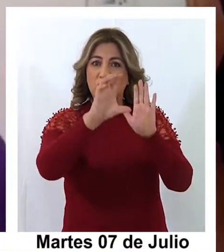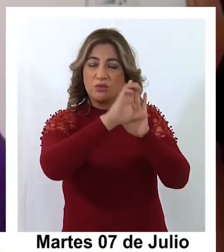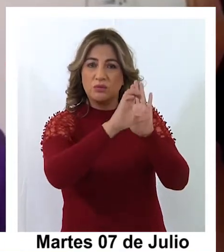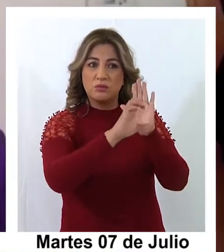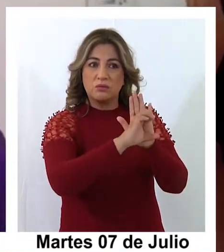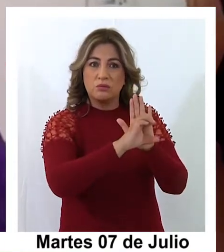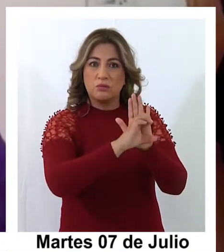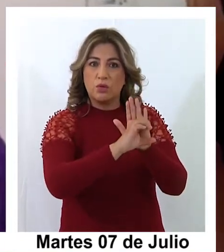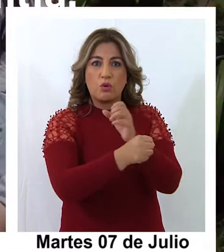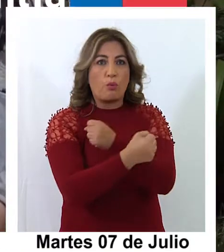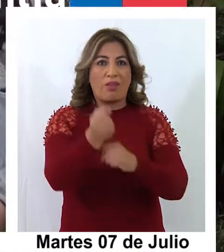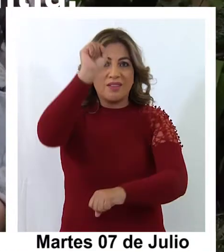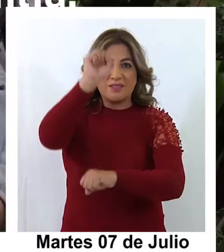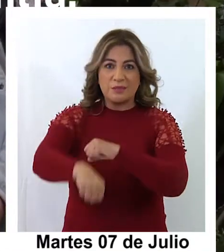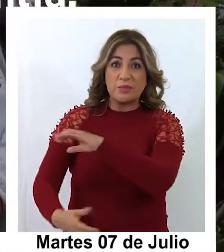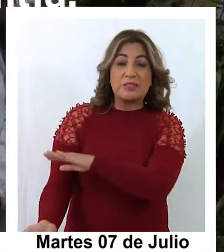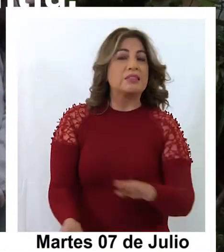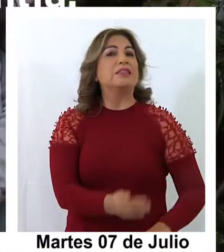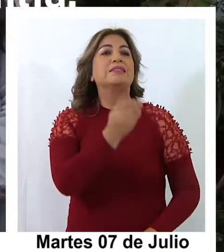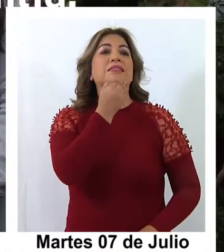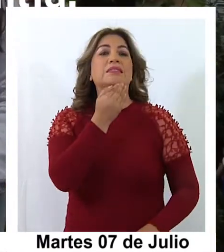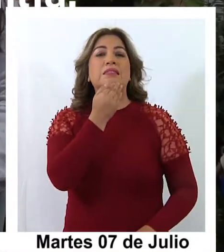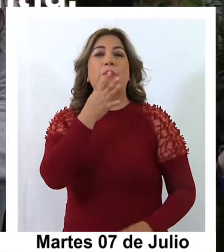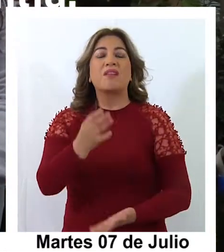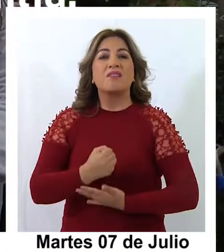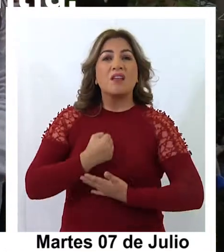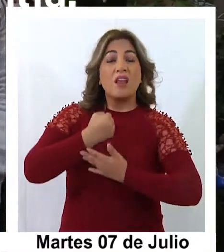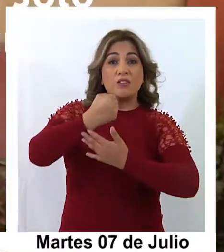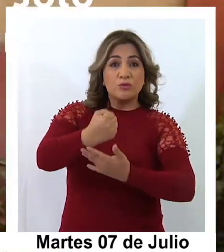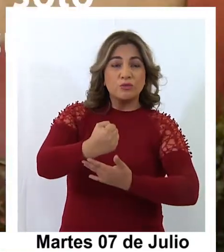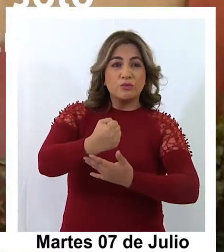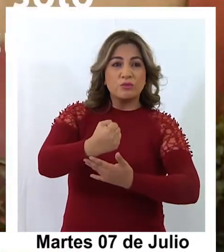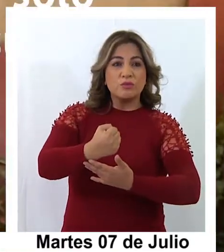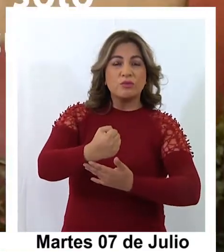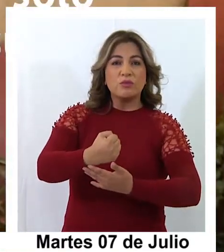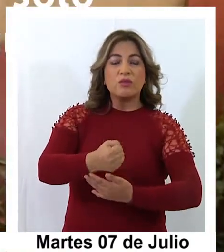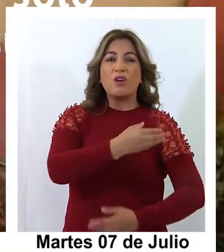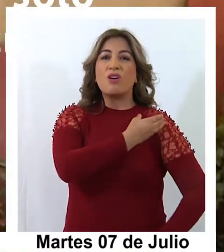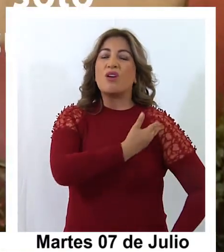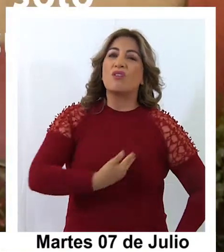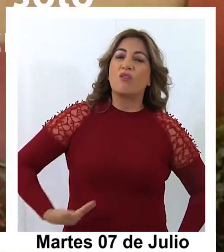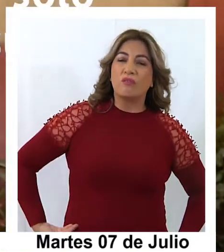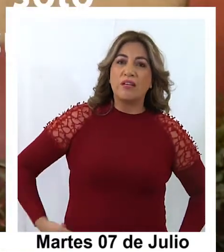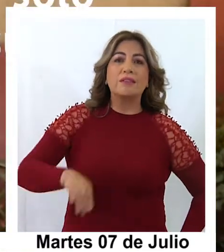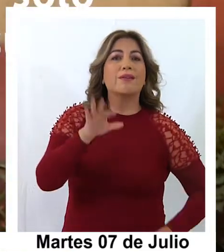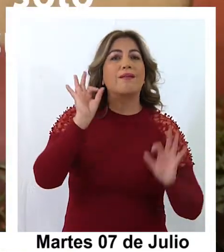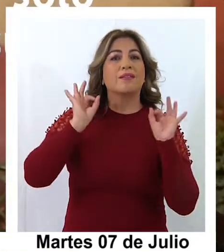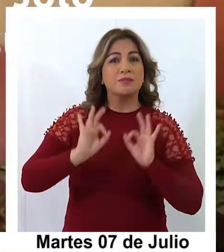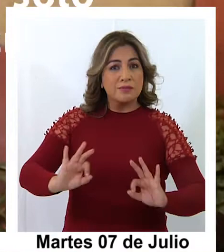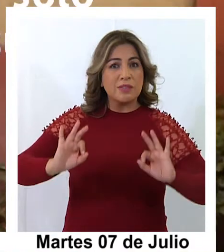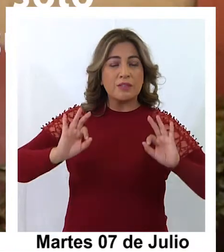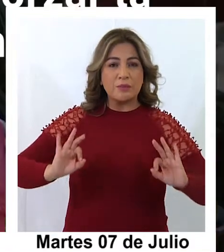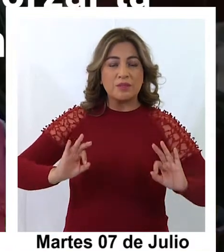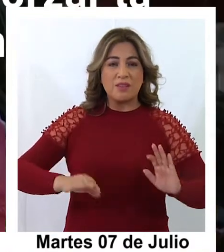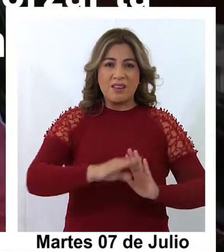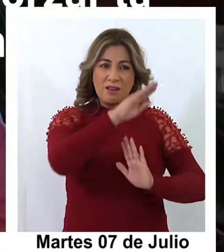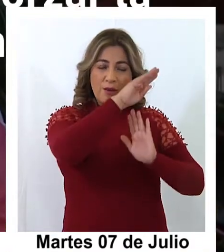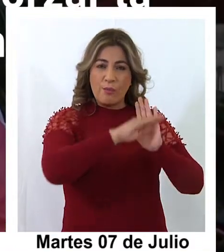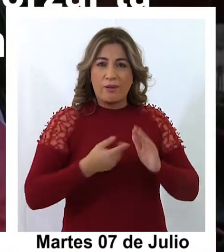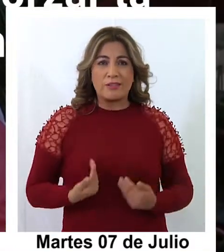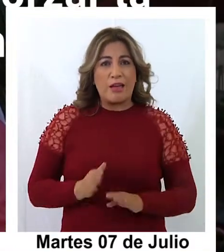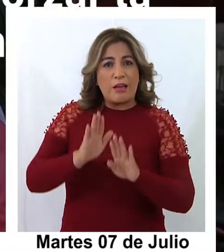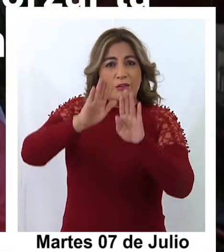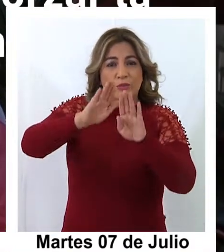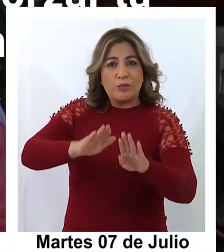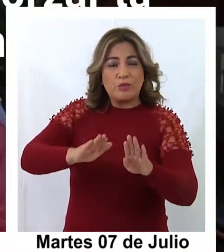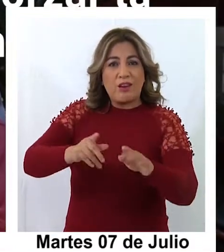inconstitucionales inadmisibles. Respecto a las ayudas anunciadas por el gobierno y en especial al programa de